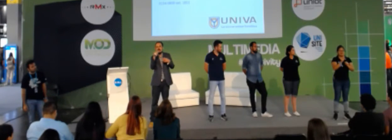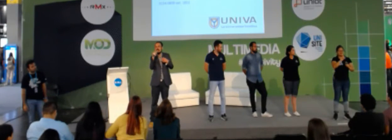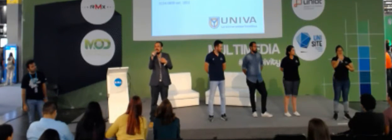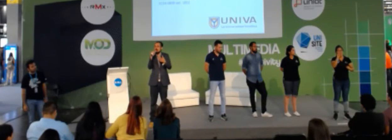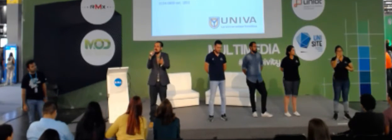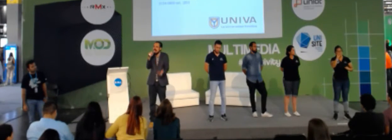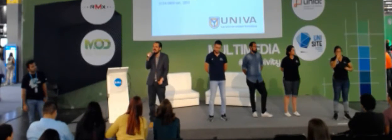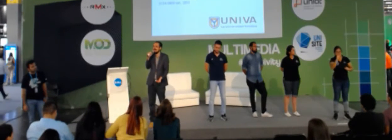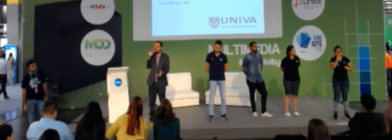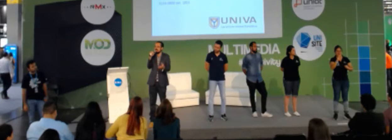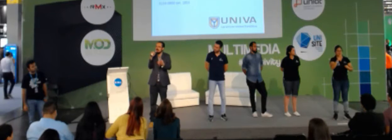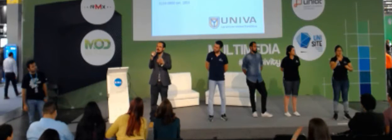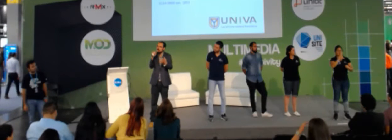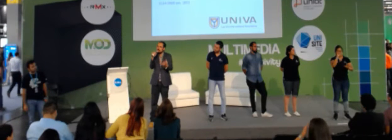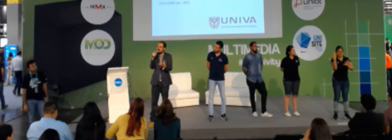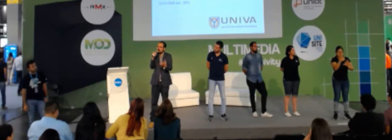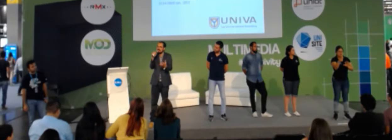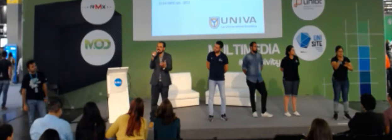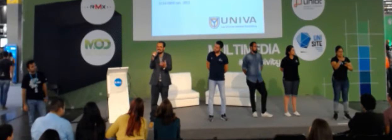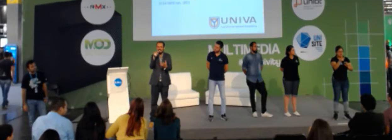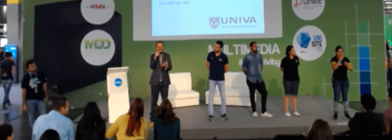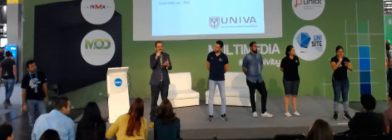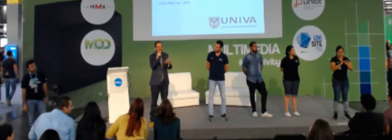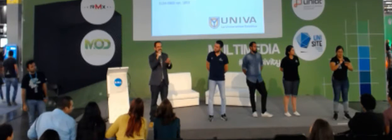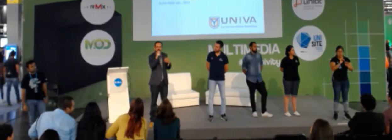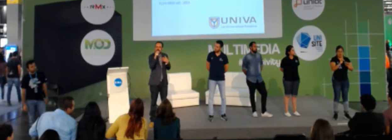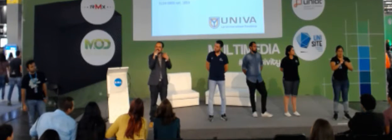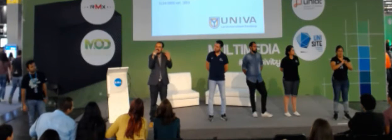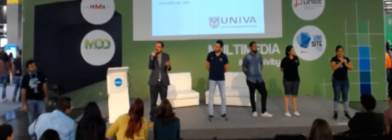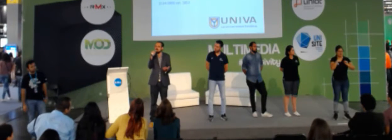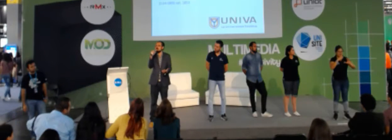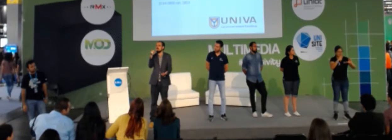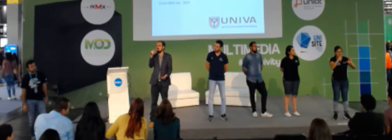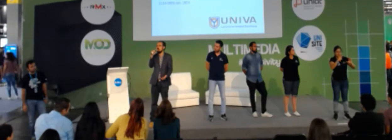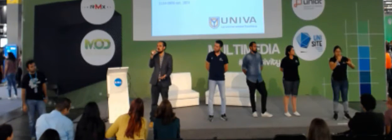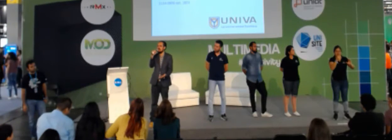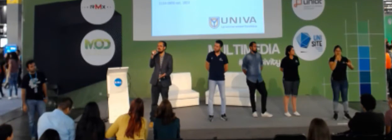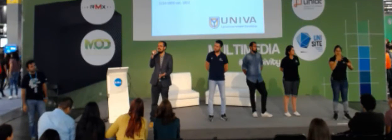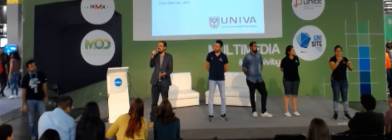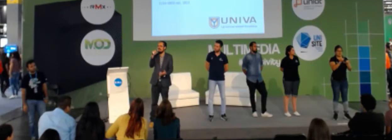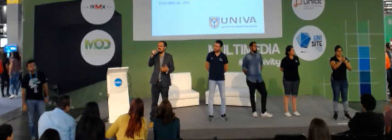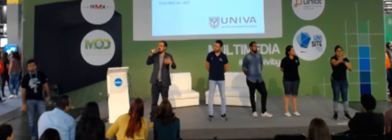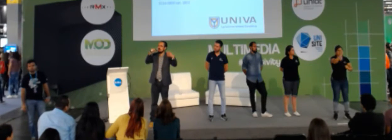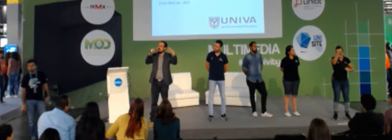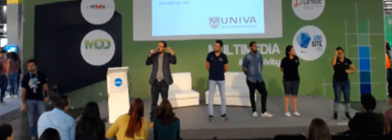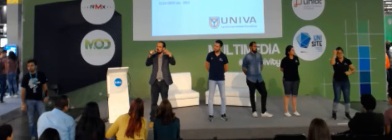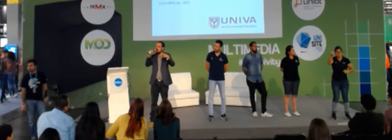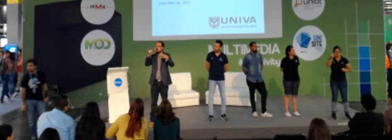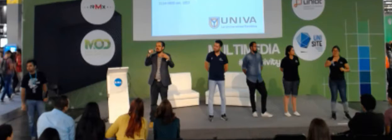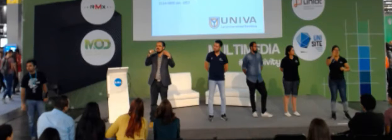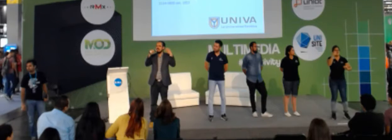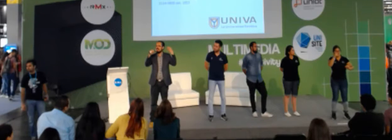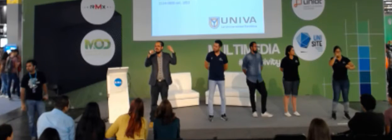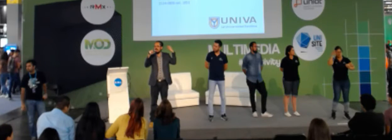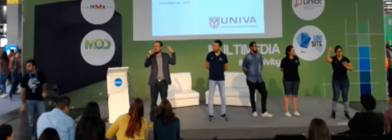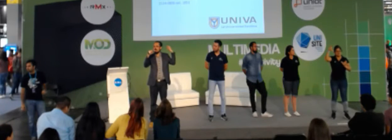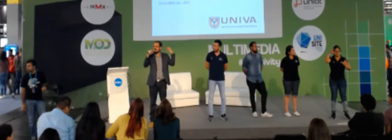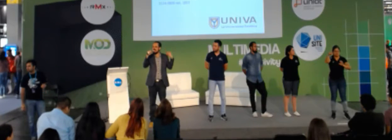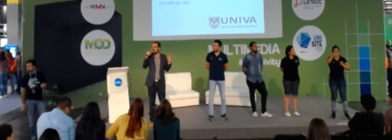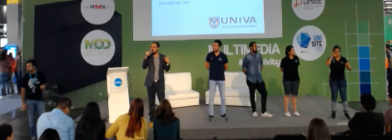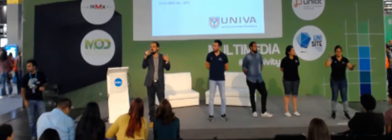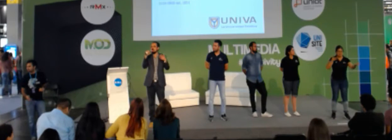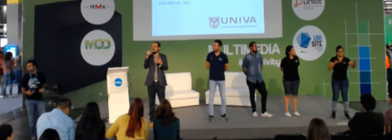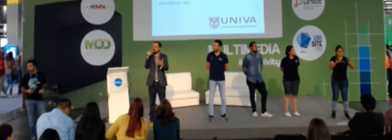manera el doblaje, o sea, muchas cosas que incluso hasta ellos mismos se les ocurrían. El acomodo de luz, de la